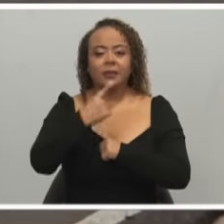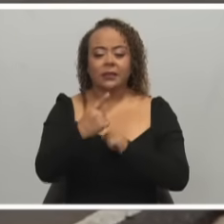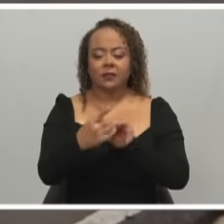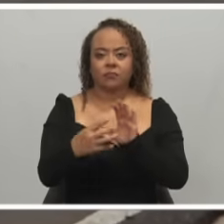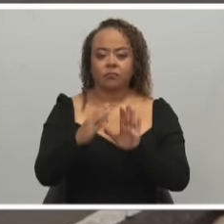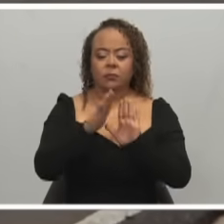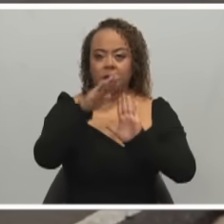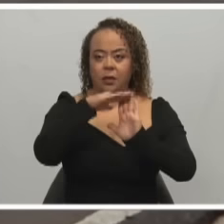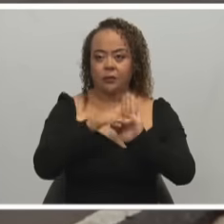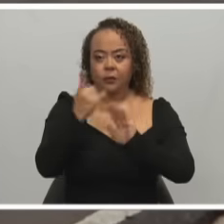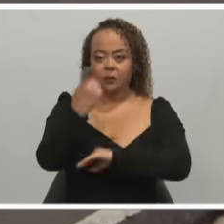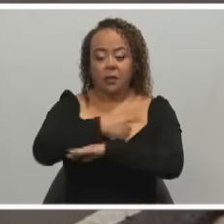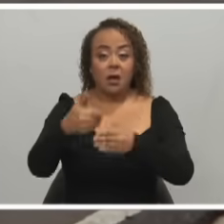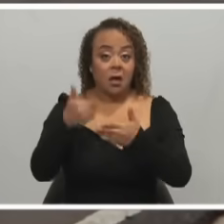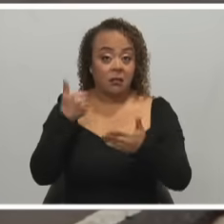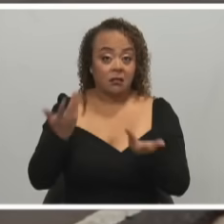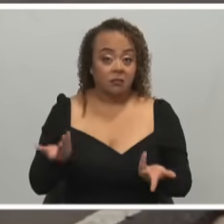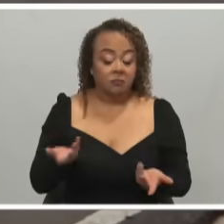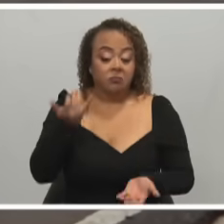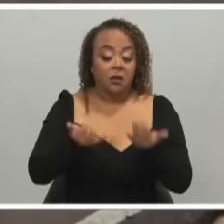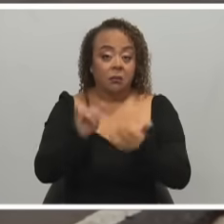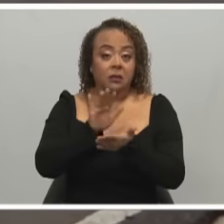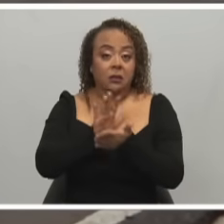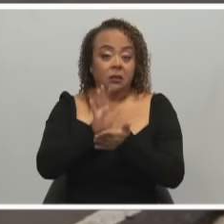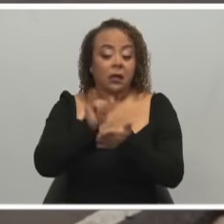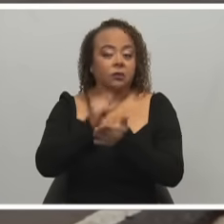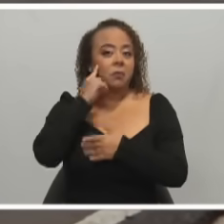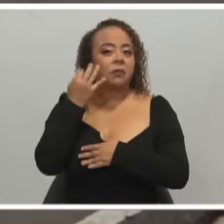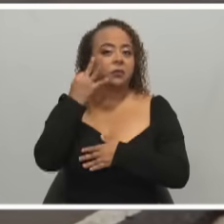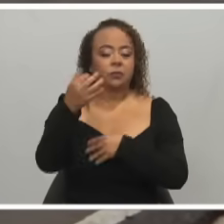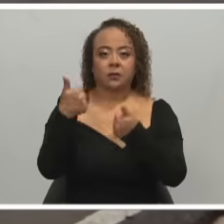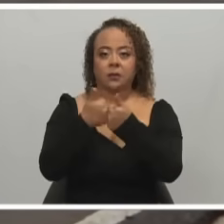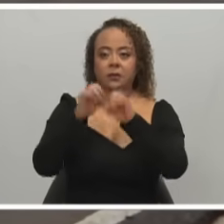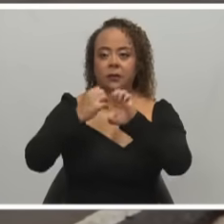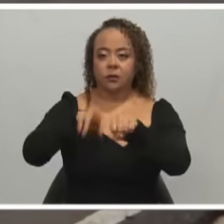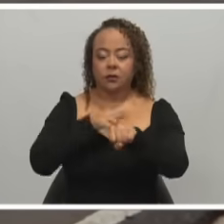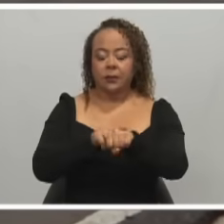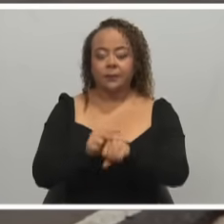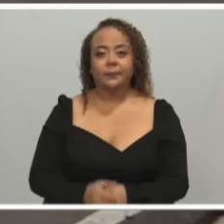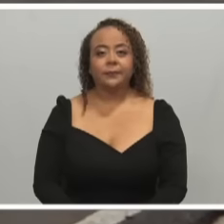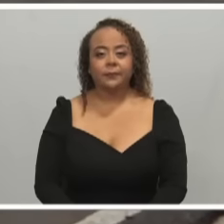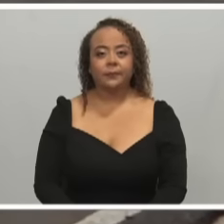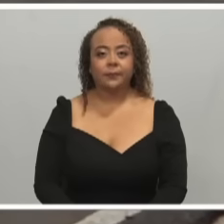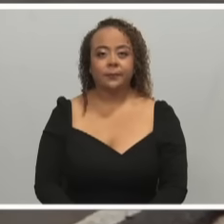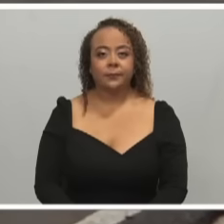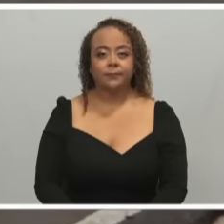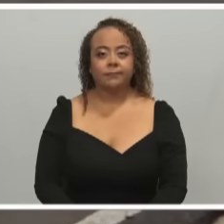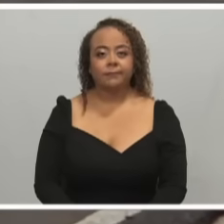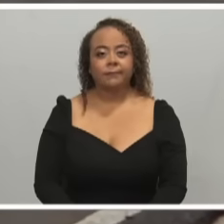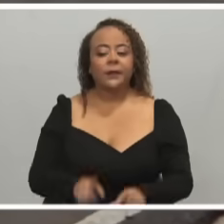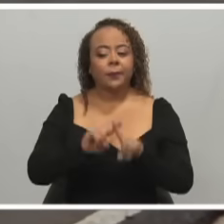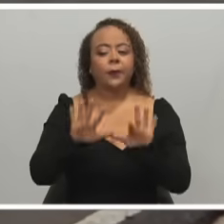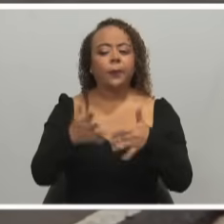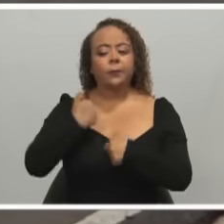día antes esperemos que tal vez esa sea la tónica para futuros partidos de la selección nacional Pero cómo vamos a